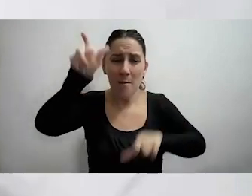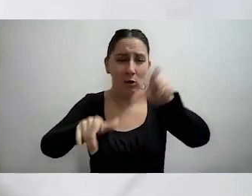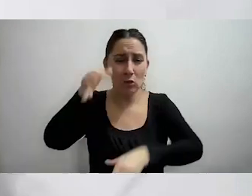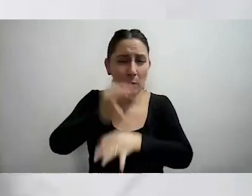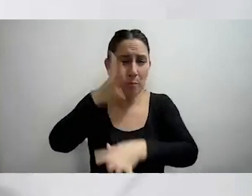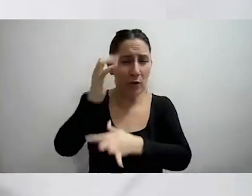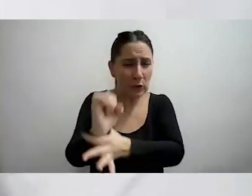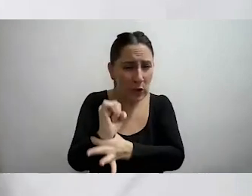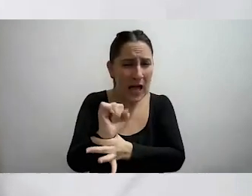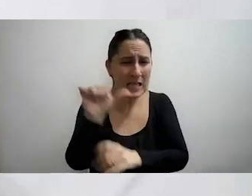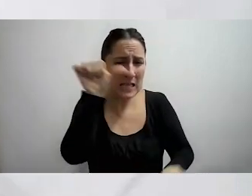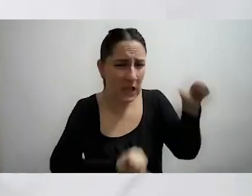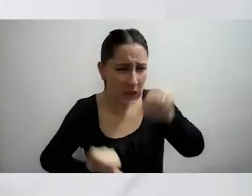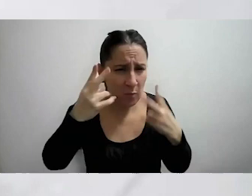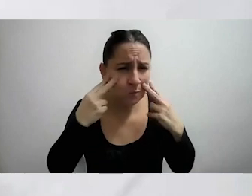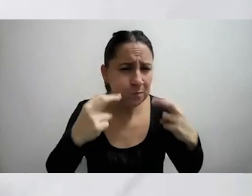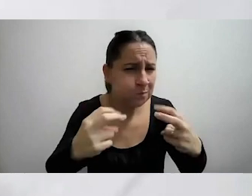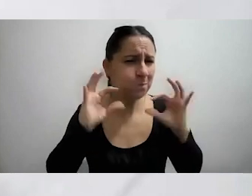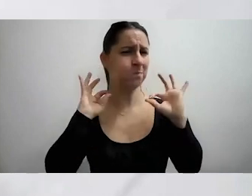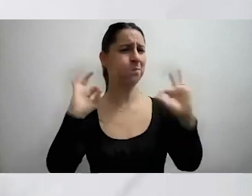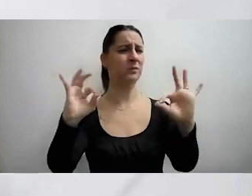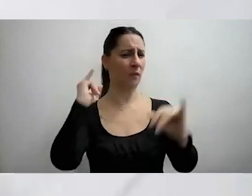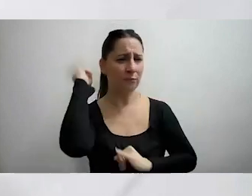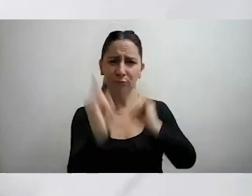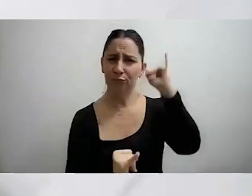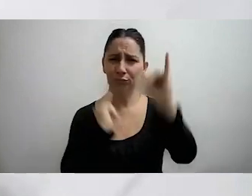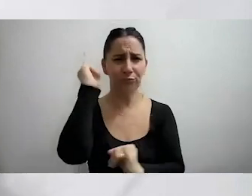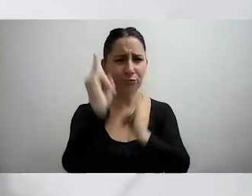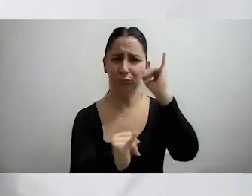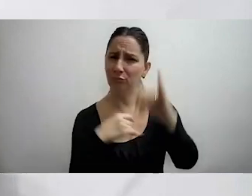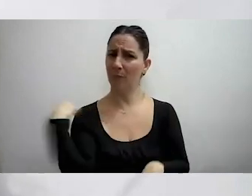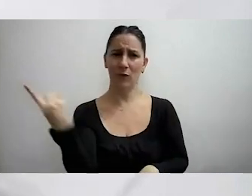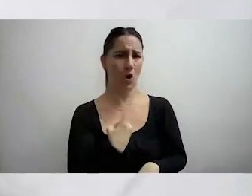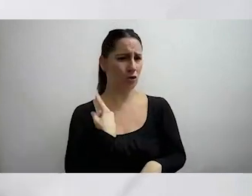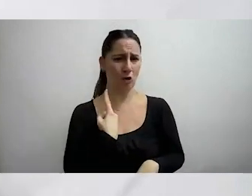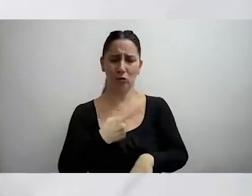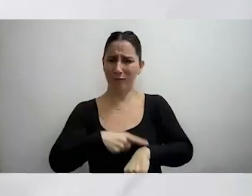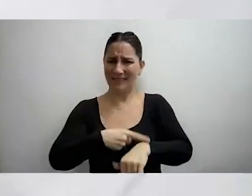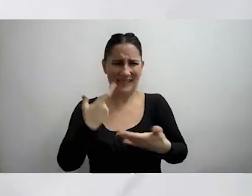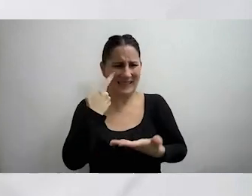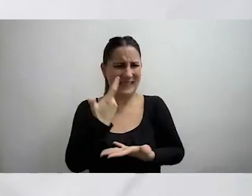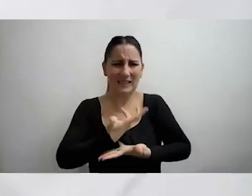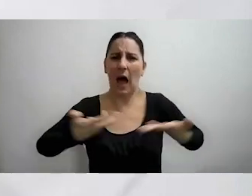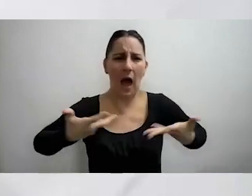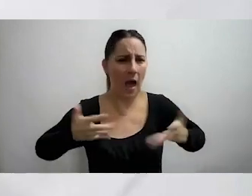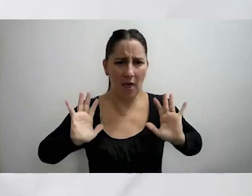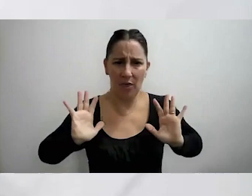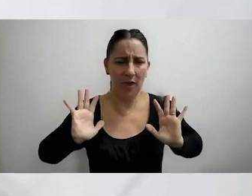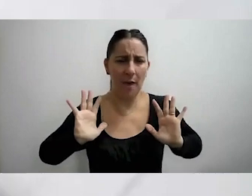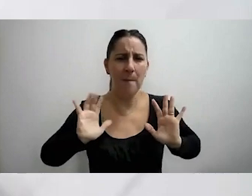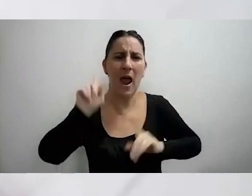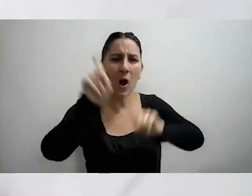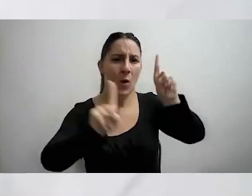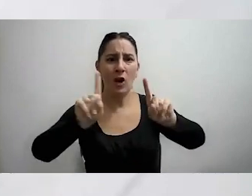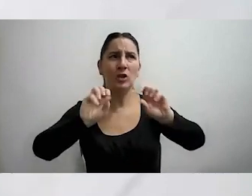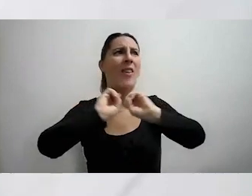lo han dicho en todos los idiomas, estamos muy tardes para frenar las grandes catástrofes